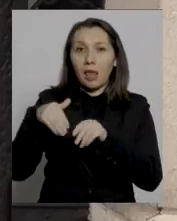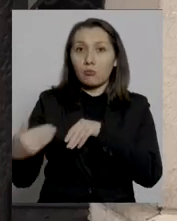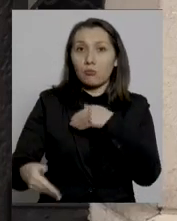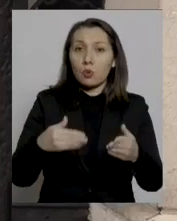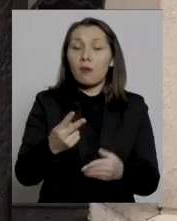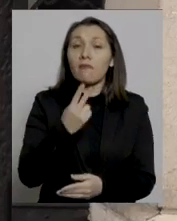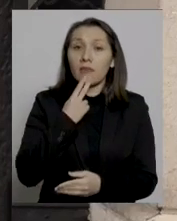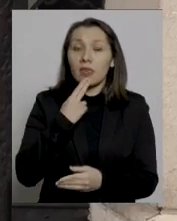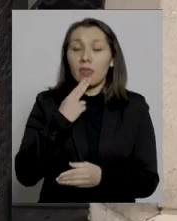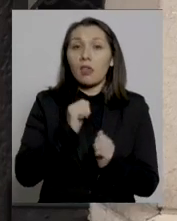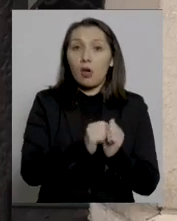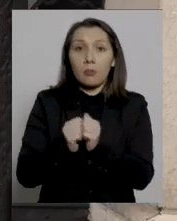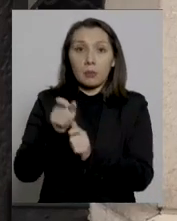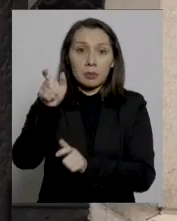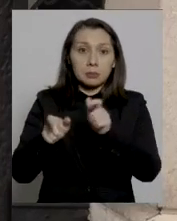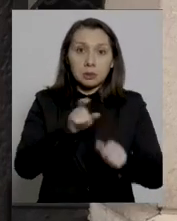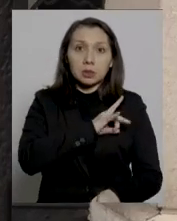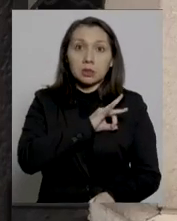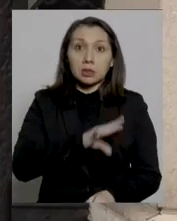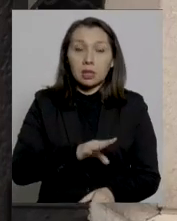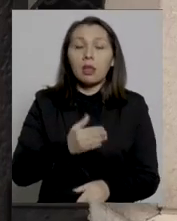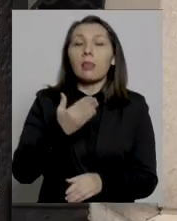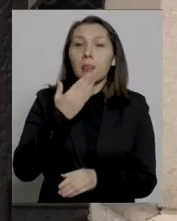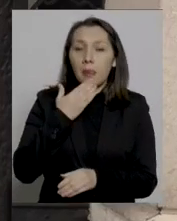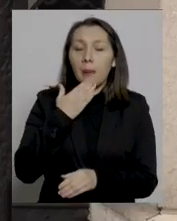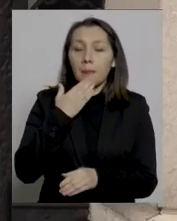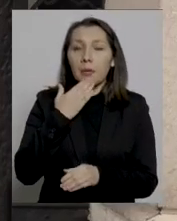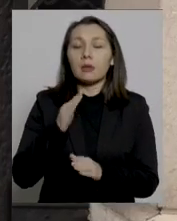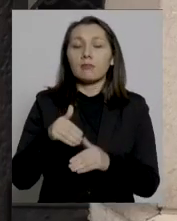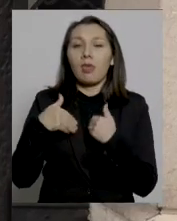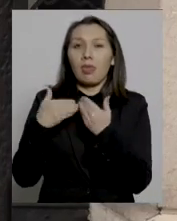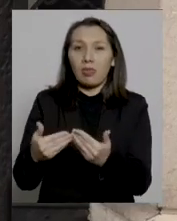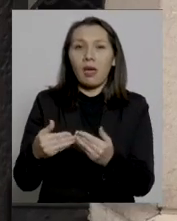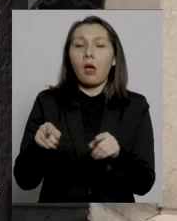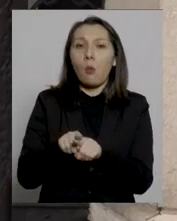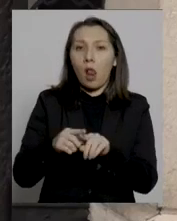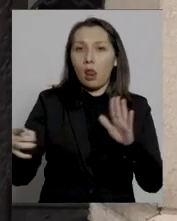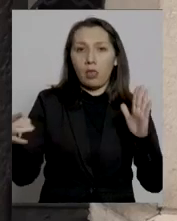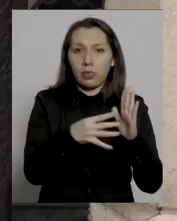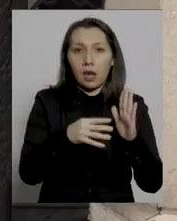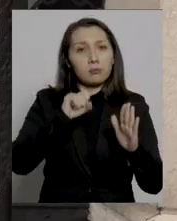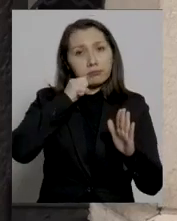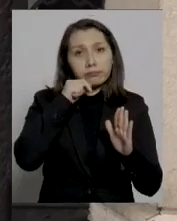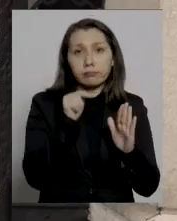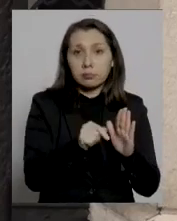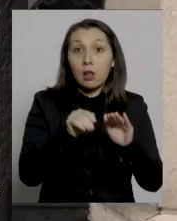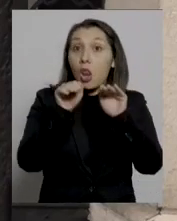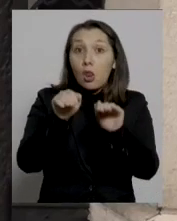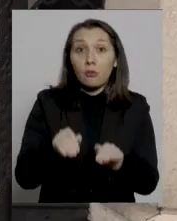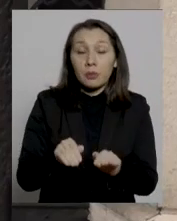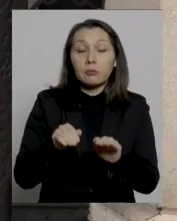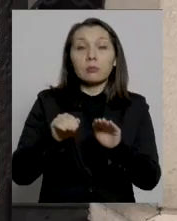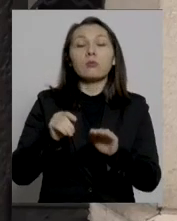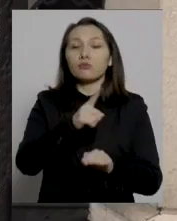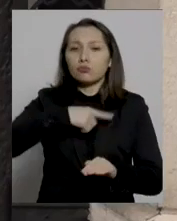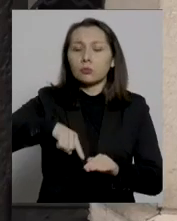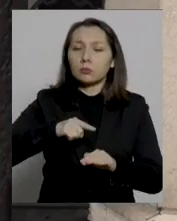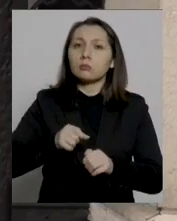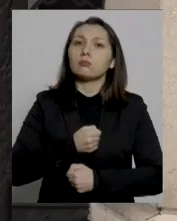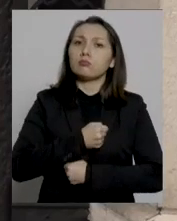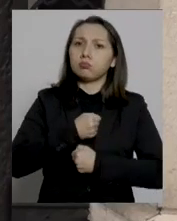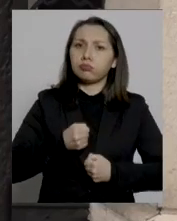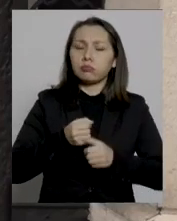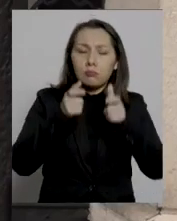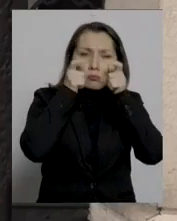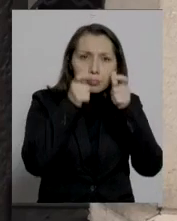la vida de compatriotas, sino que también están cometiendo delitos. Y por lo mismo vamos a seguir